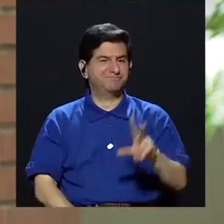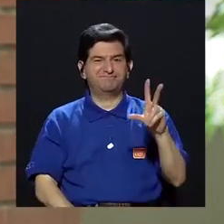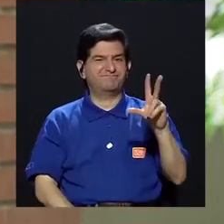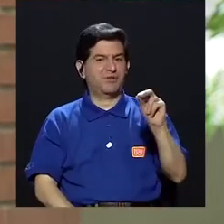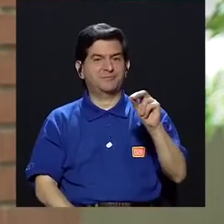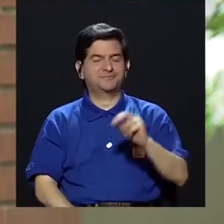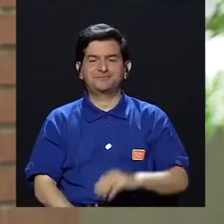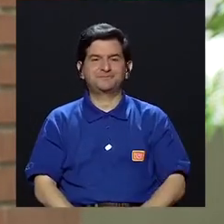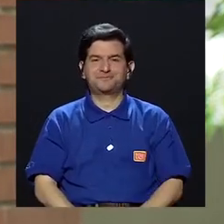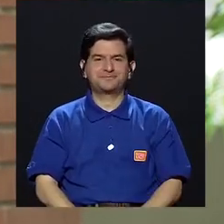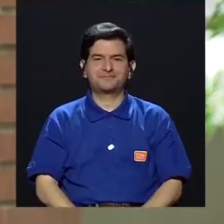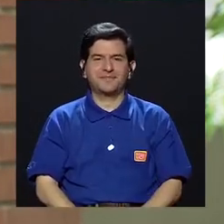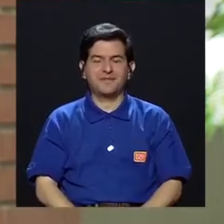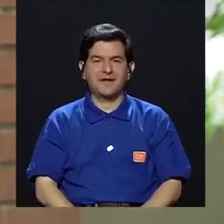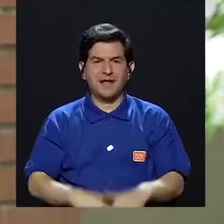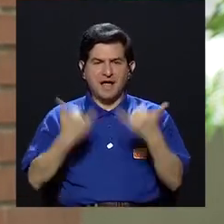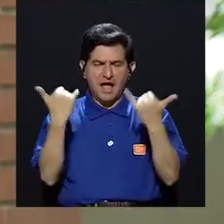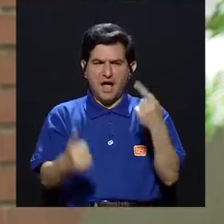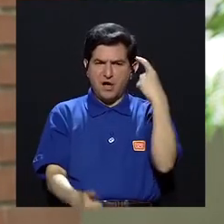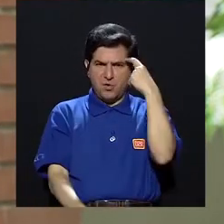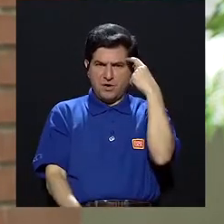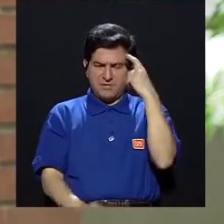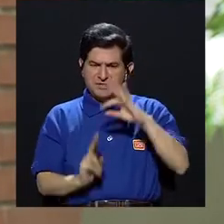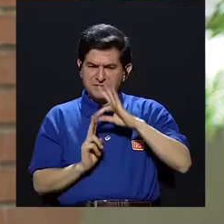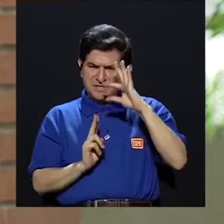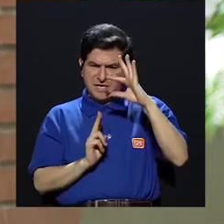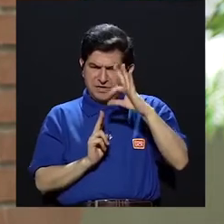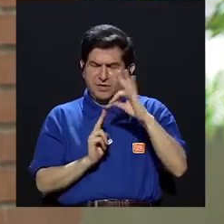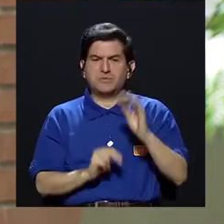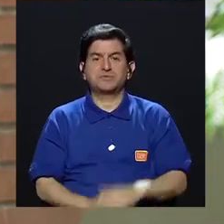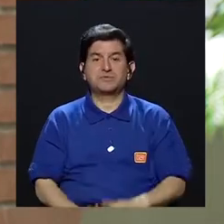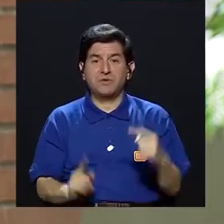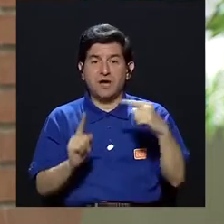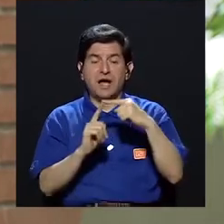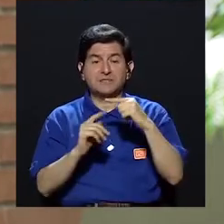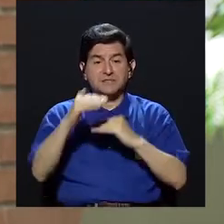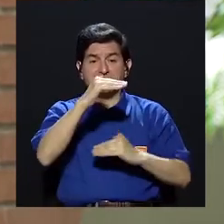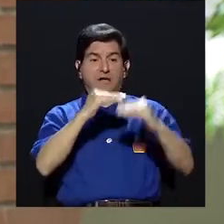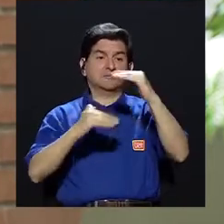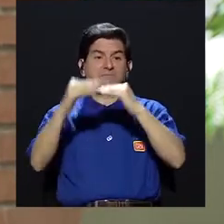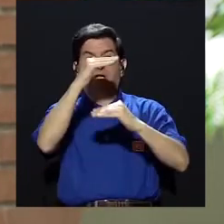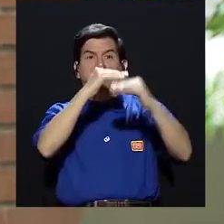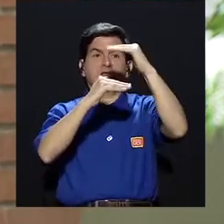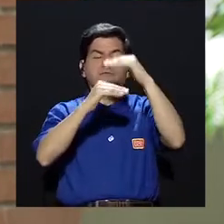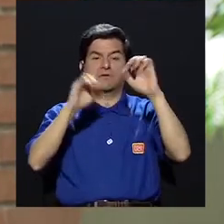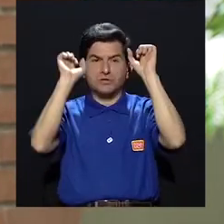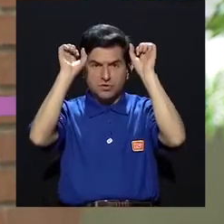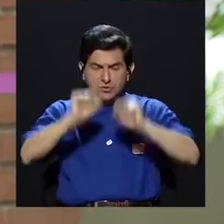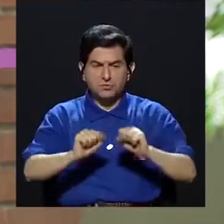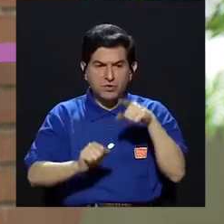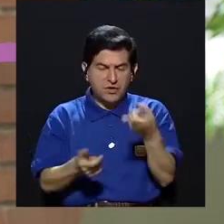sino que hay que pensar en alternativas, incluso hasta de edificios, para poder